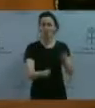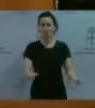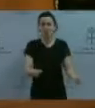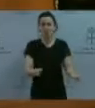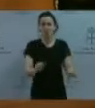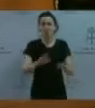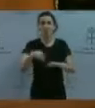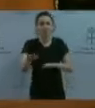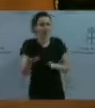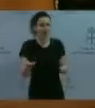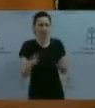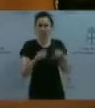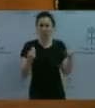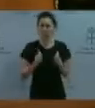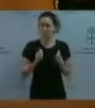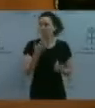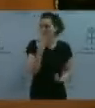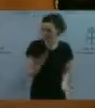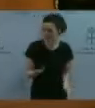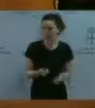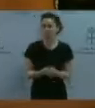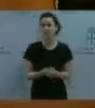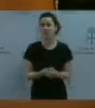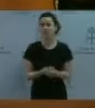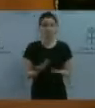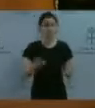ejemplo los que viven en Galicia. Si el gallego tiene el